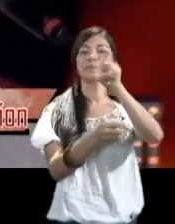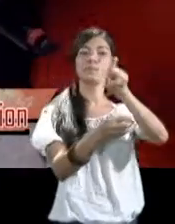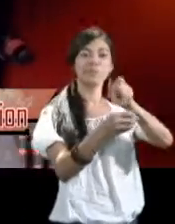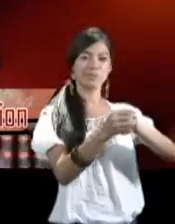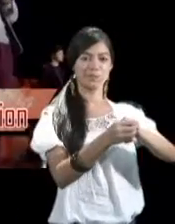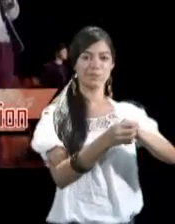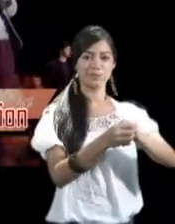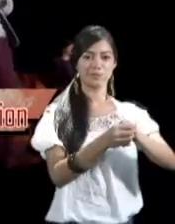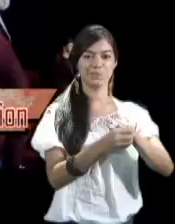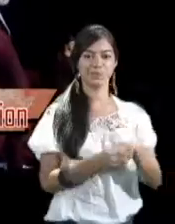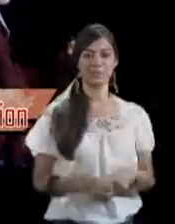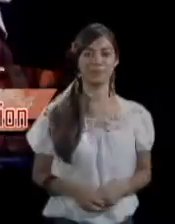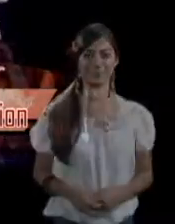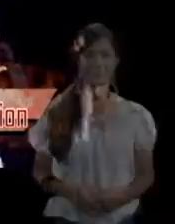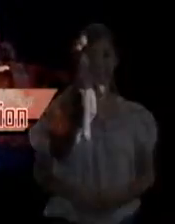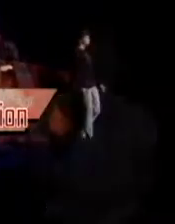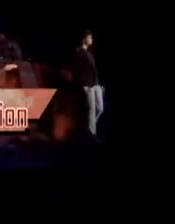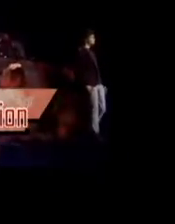mayo de